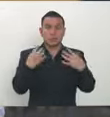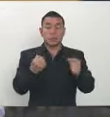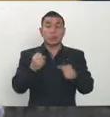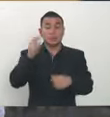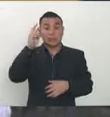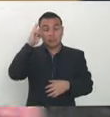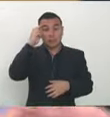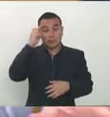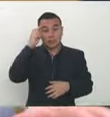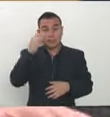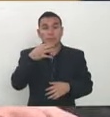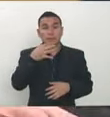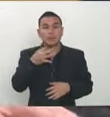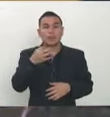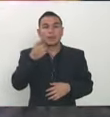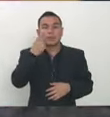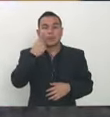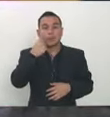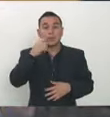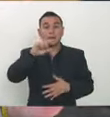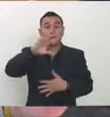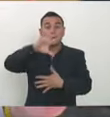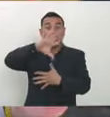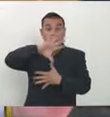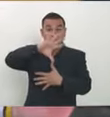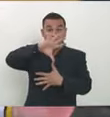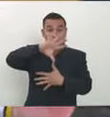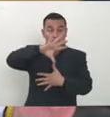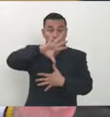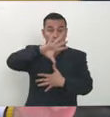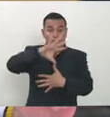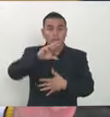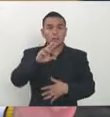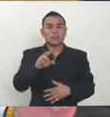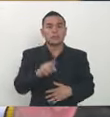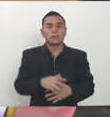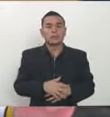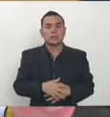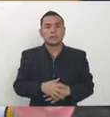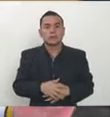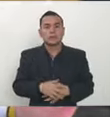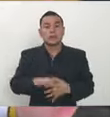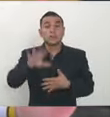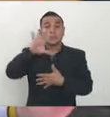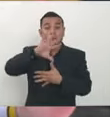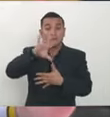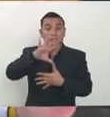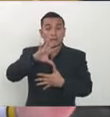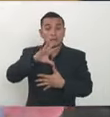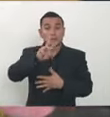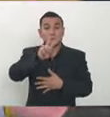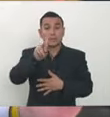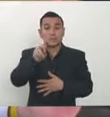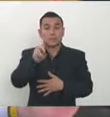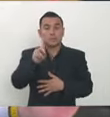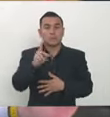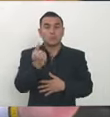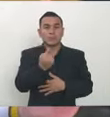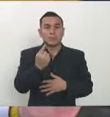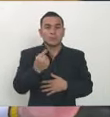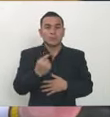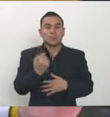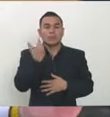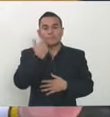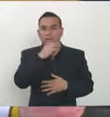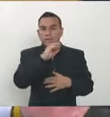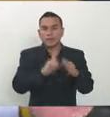pensando. En la región de las Américas solamente hoy hubo 2.000 casos nuevos, en las Américas, en un solo día, de ayer a hoy 2.000